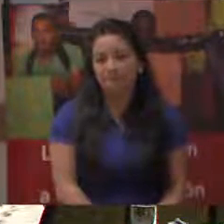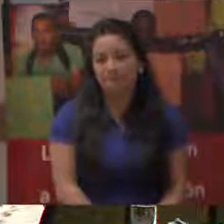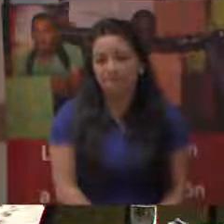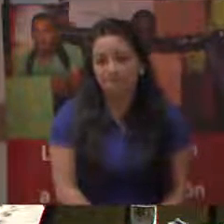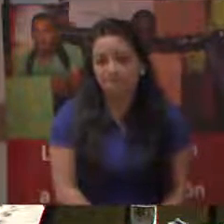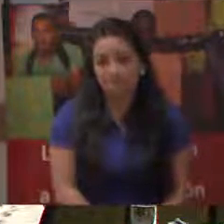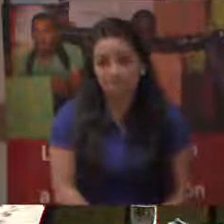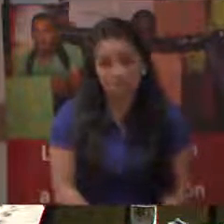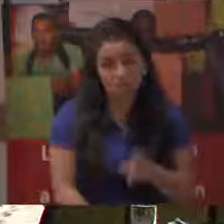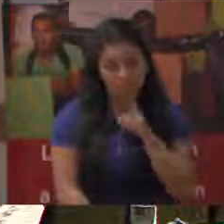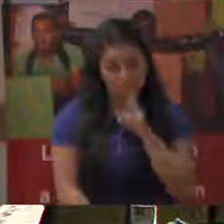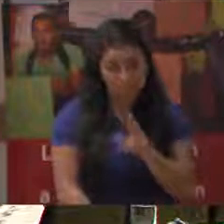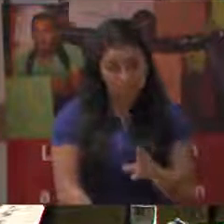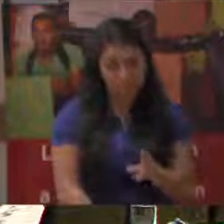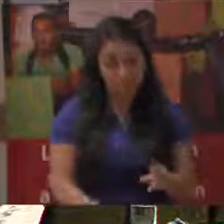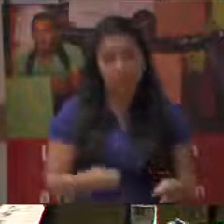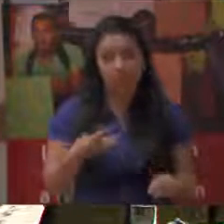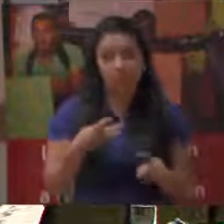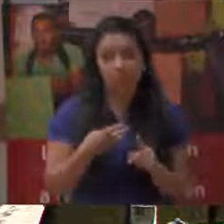Los resultados.